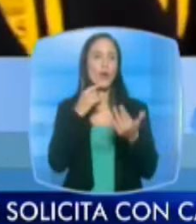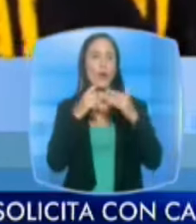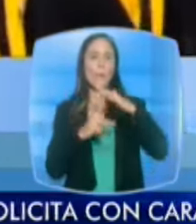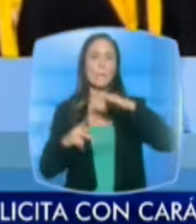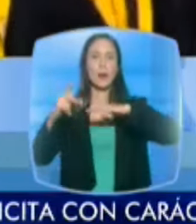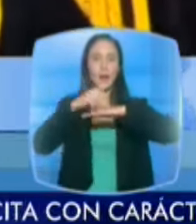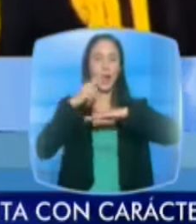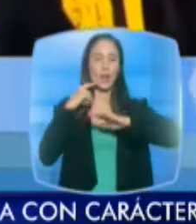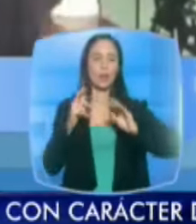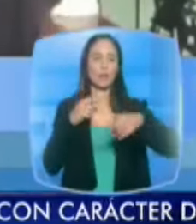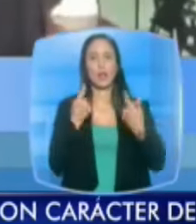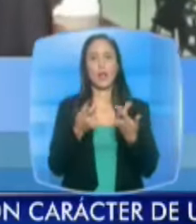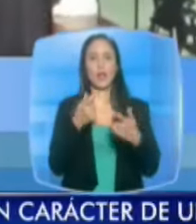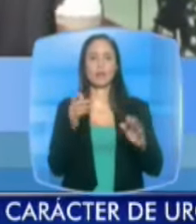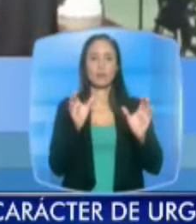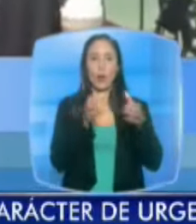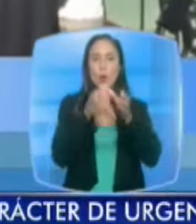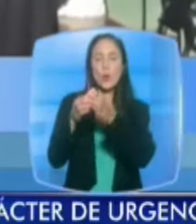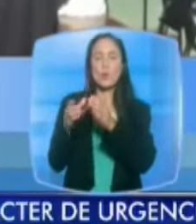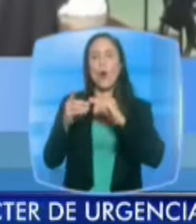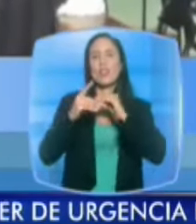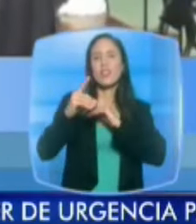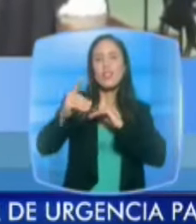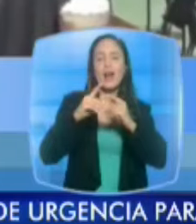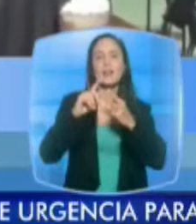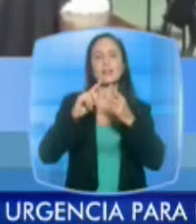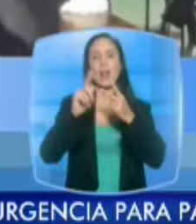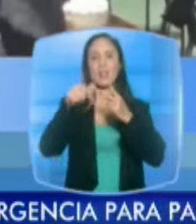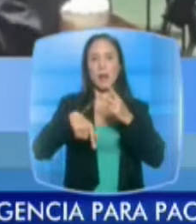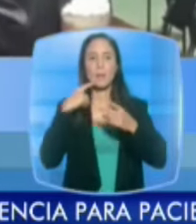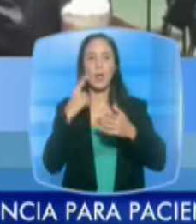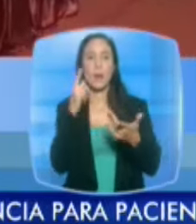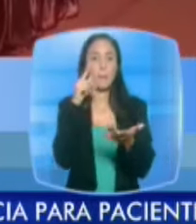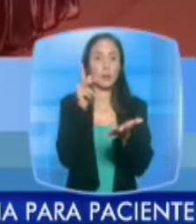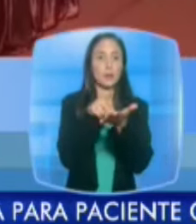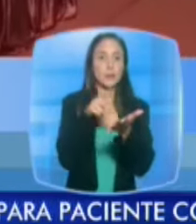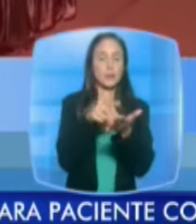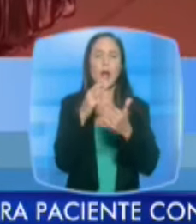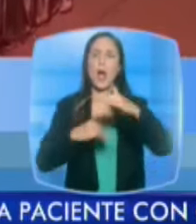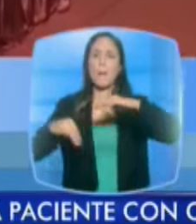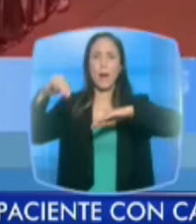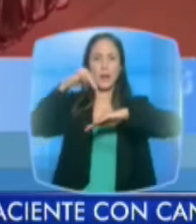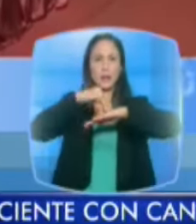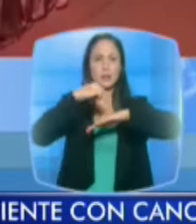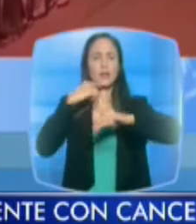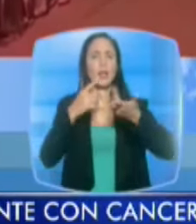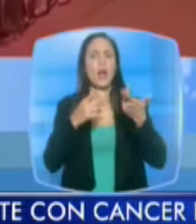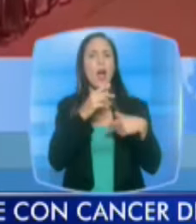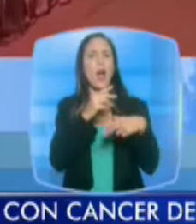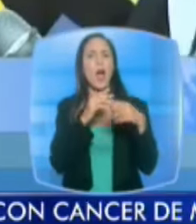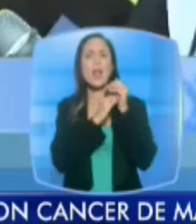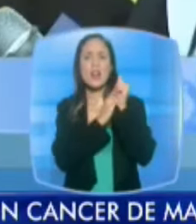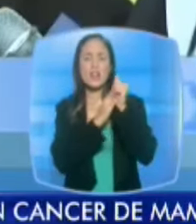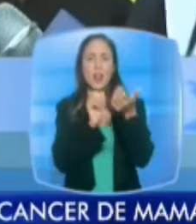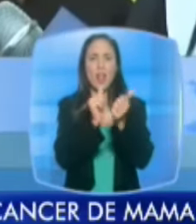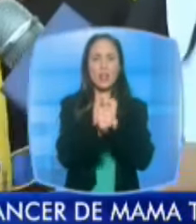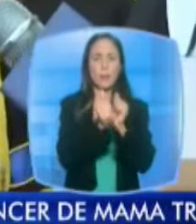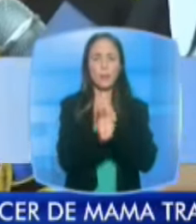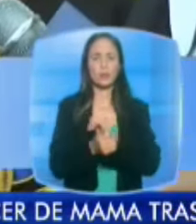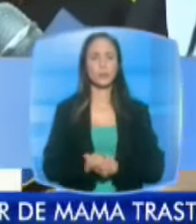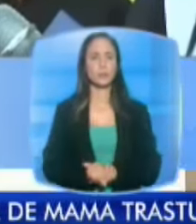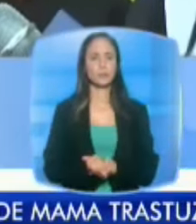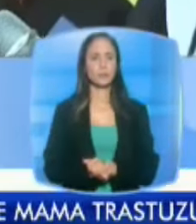en modalidad presencial y a distancia, así como a la corte de maestría en gerencia del deporte. Vamos a